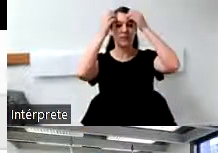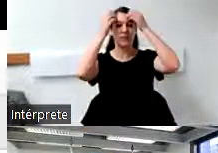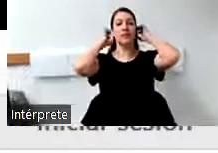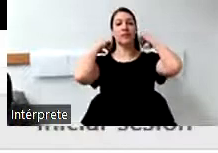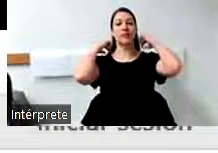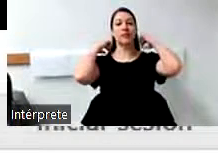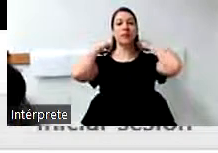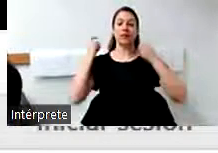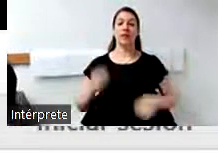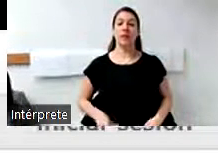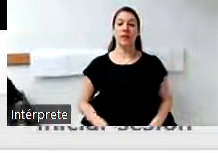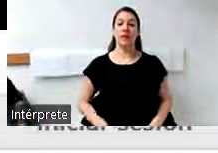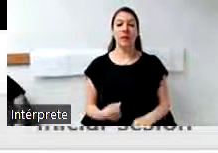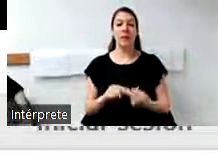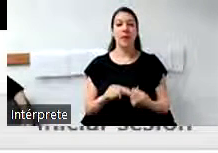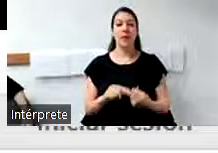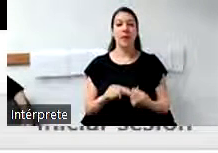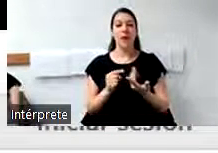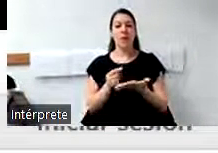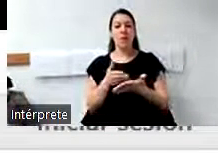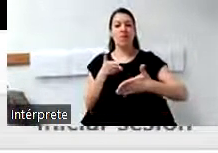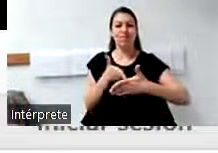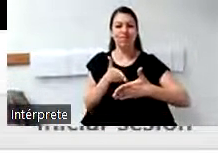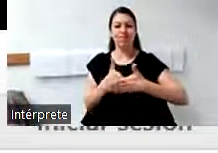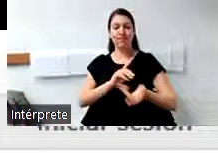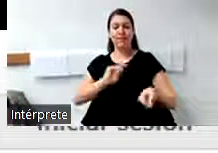Bien. Las resistencias a los cambios salieron.